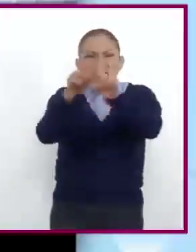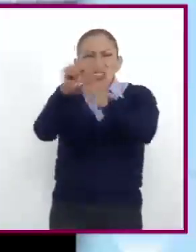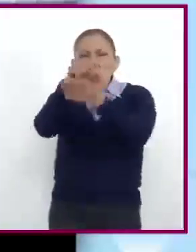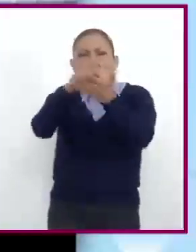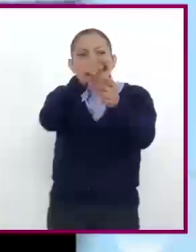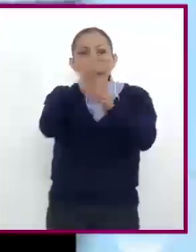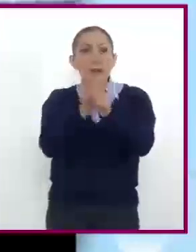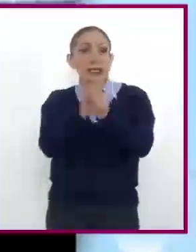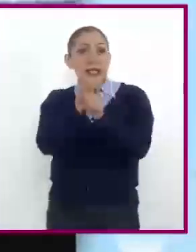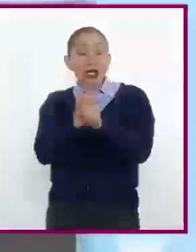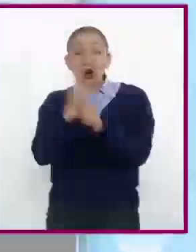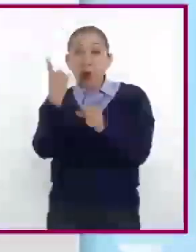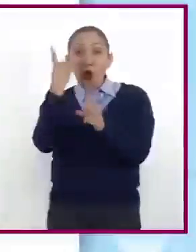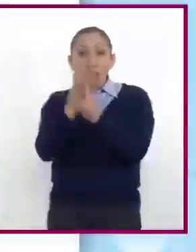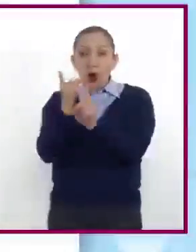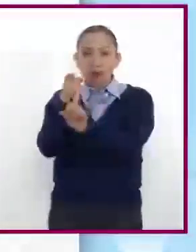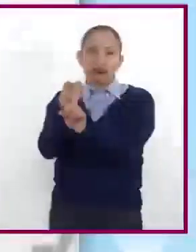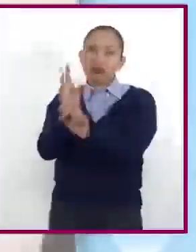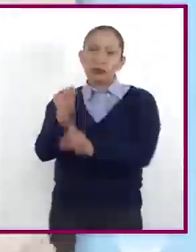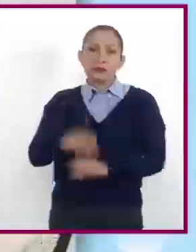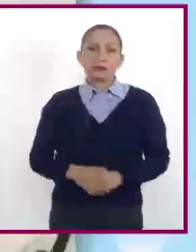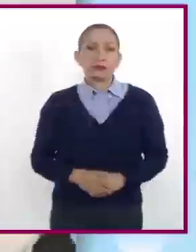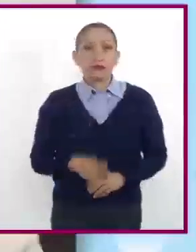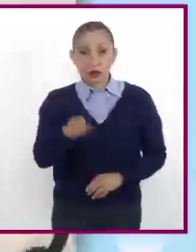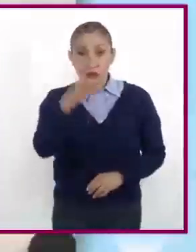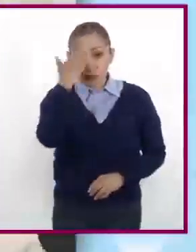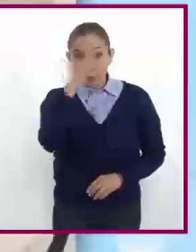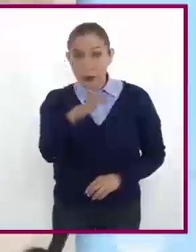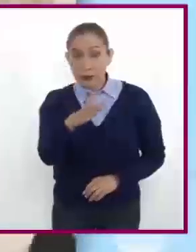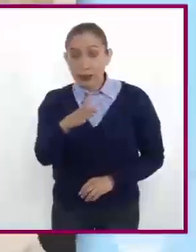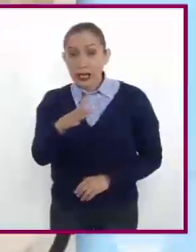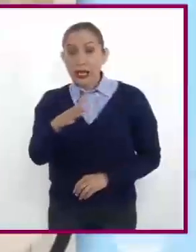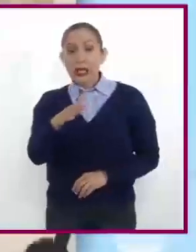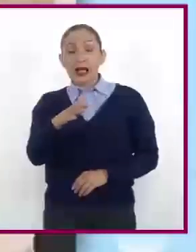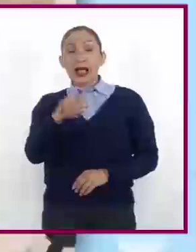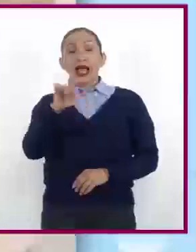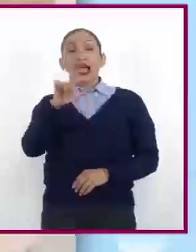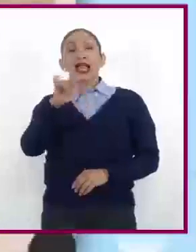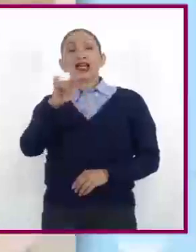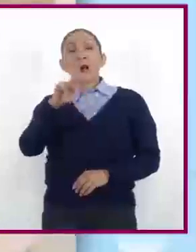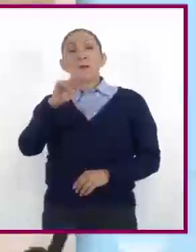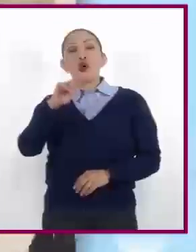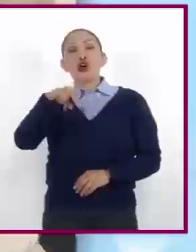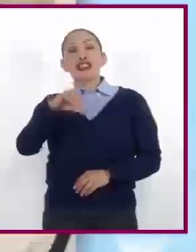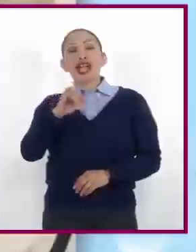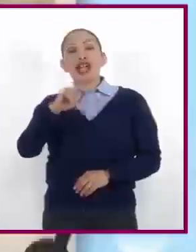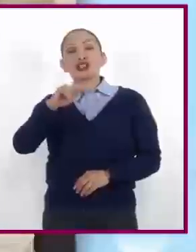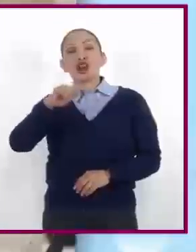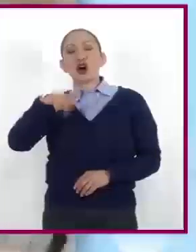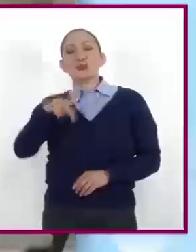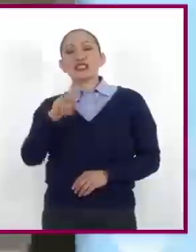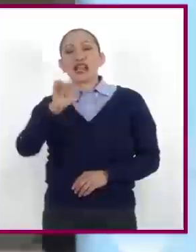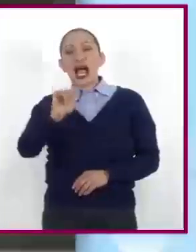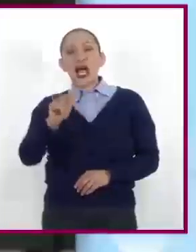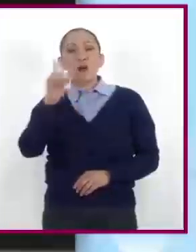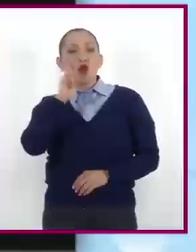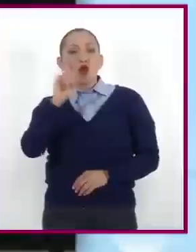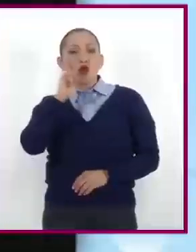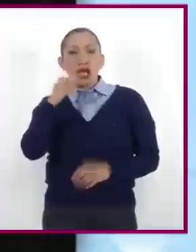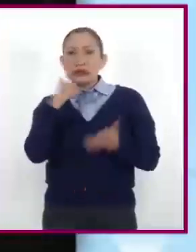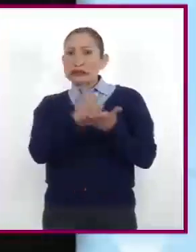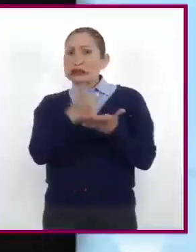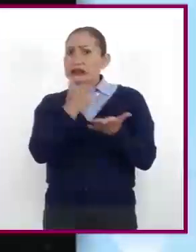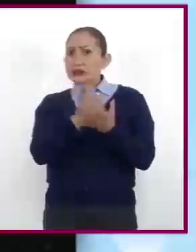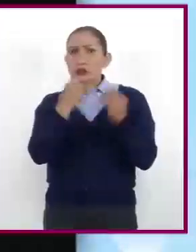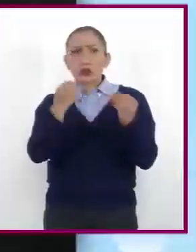las fuentes, no te puedes quedar con una sola. ¿Sabías que Elena Poniatowska es una excelente reportera comprometida con causas